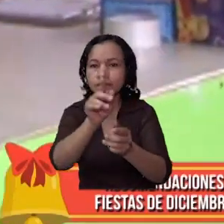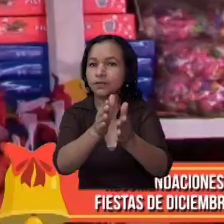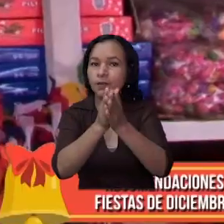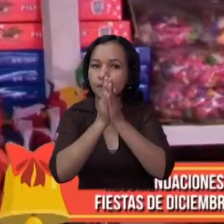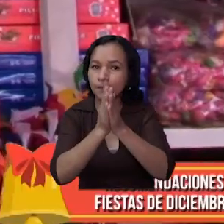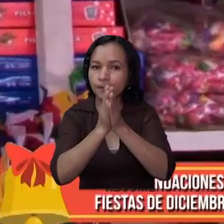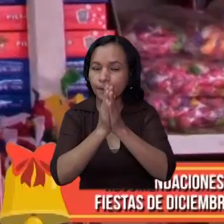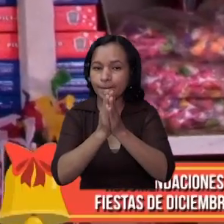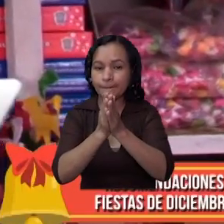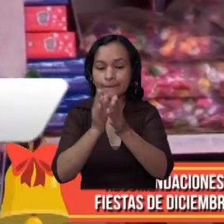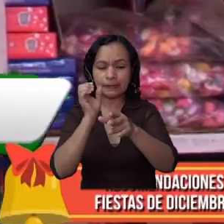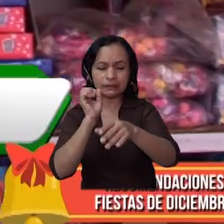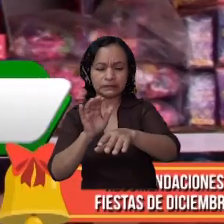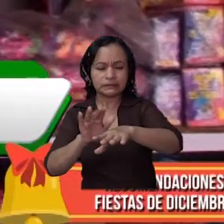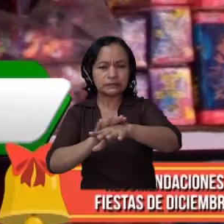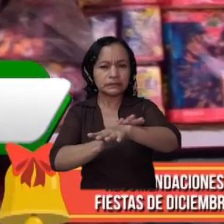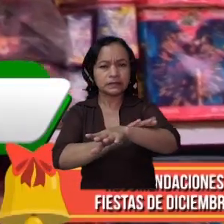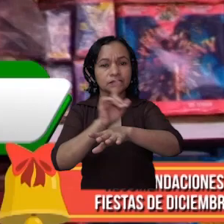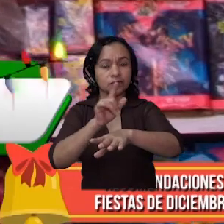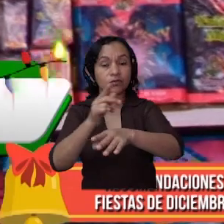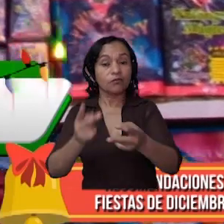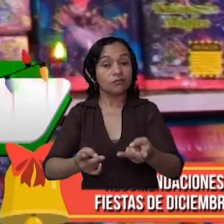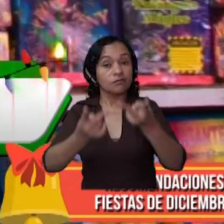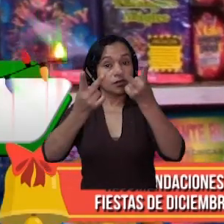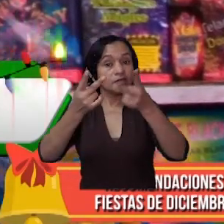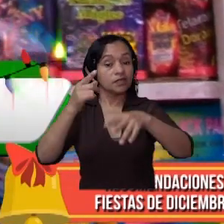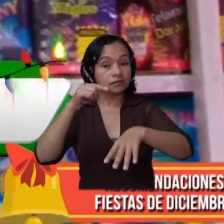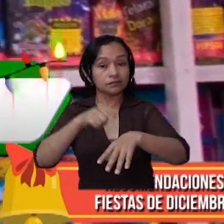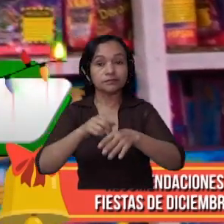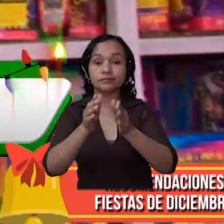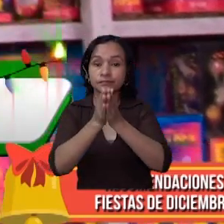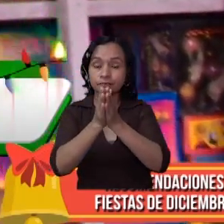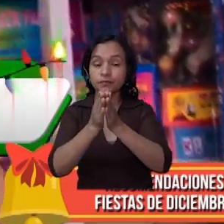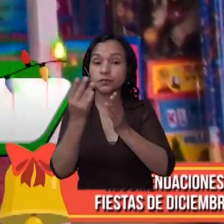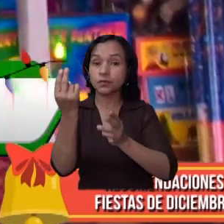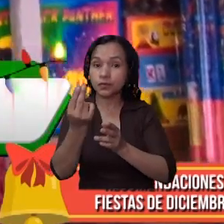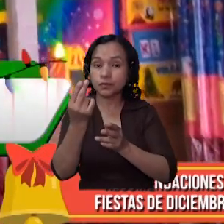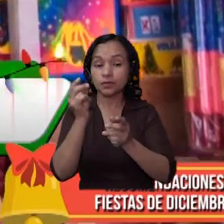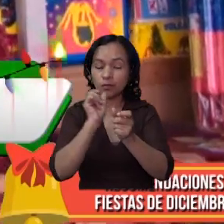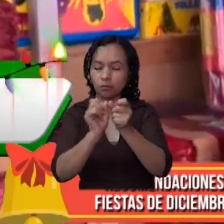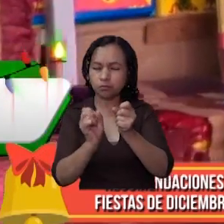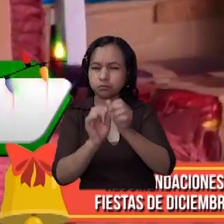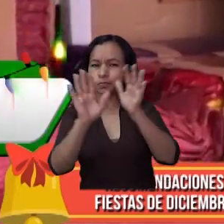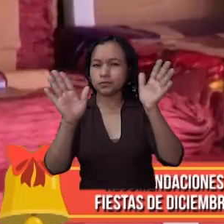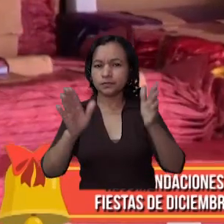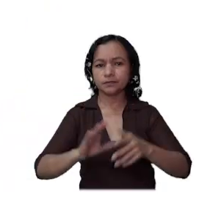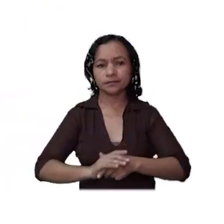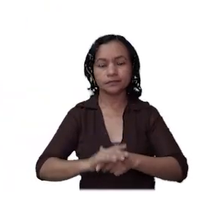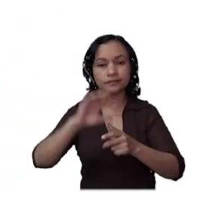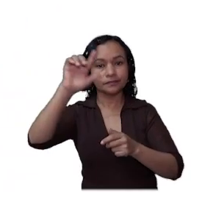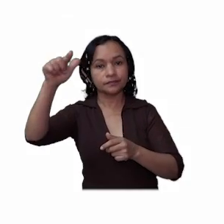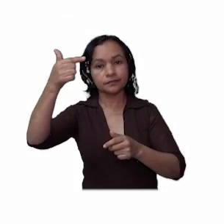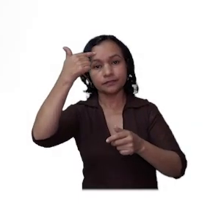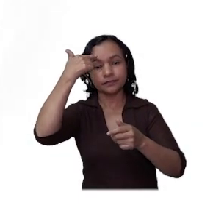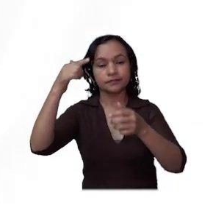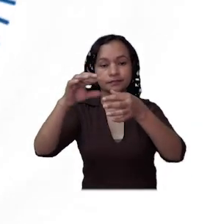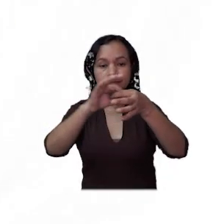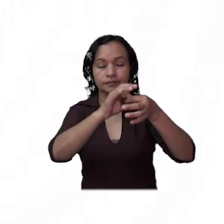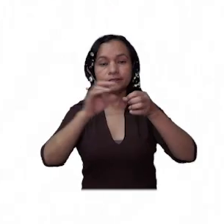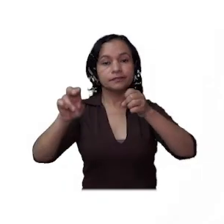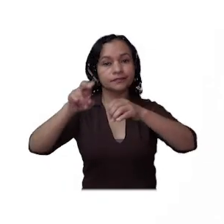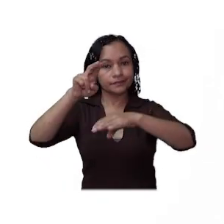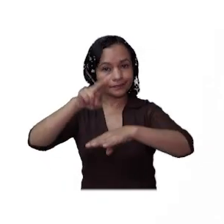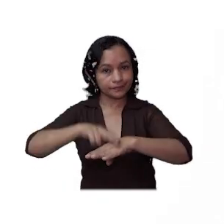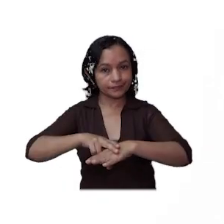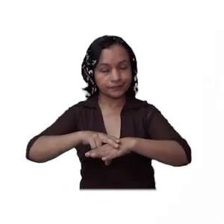pólvora. Que las quemaduras no marquen nuestras vidas. Hagamos buen uso de la pólvora. Gobierno de Reconciliación